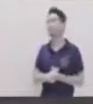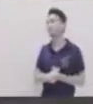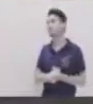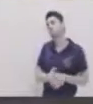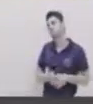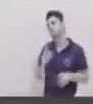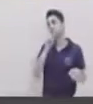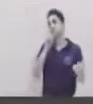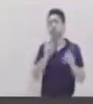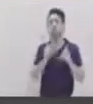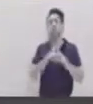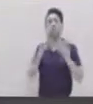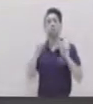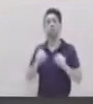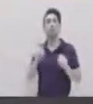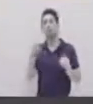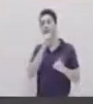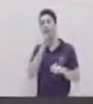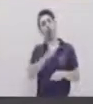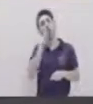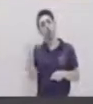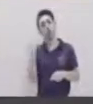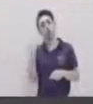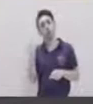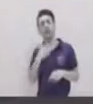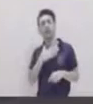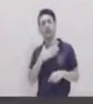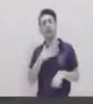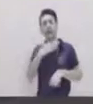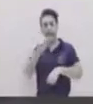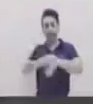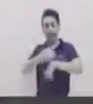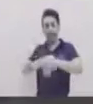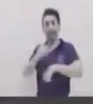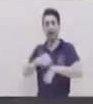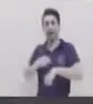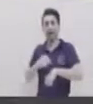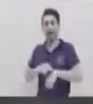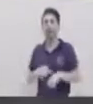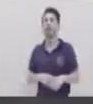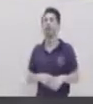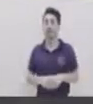Cantar otra canción, por ejemplo, El Reloj, no sé si la han escuchado.